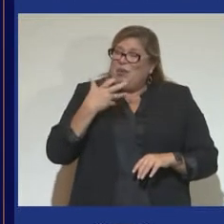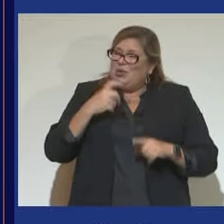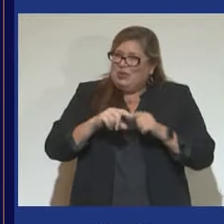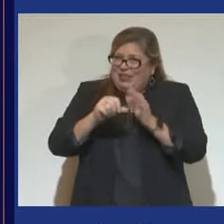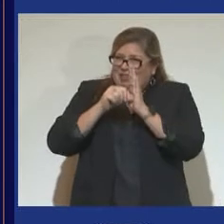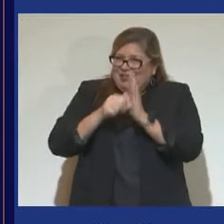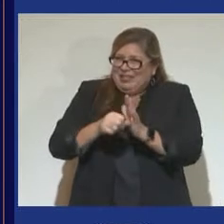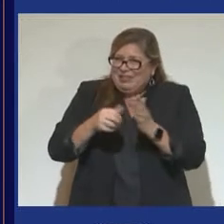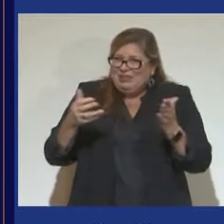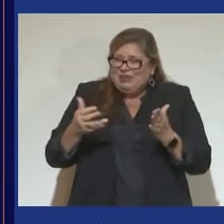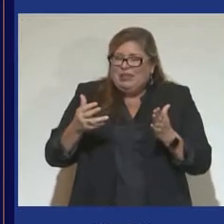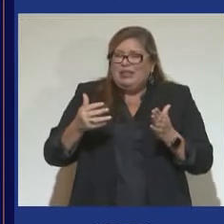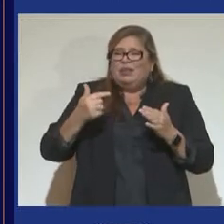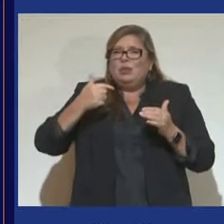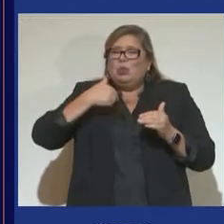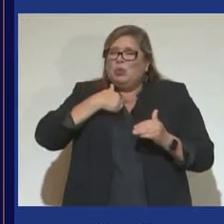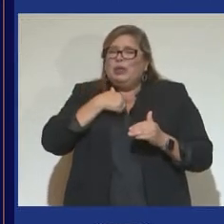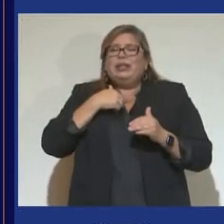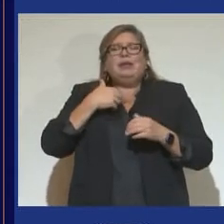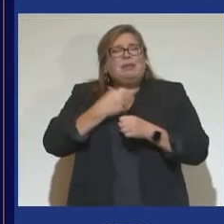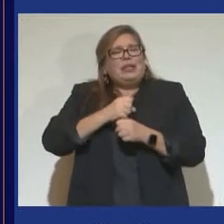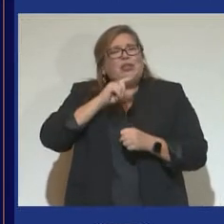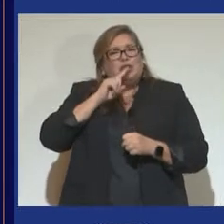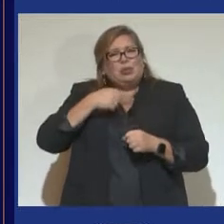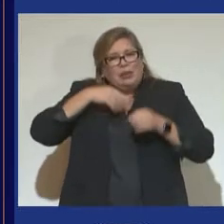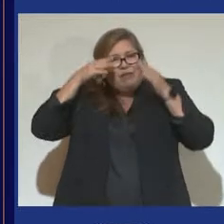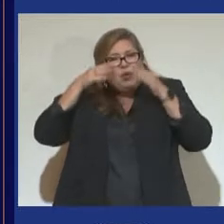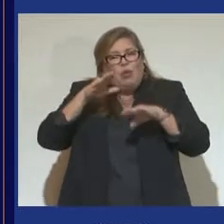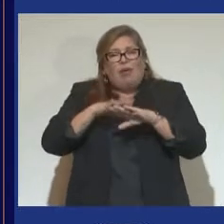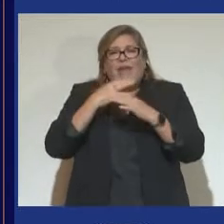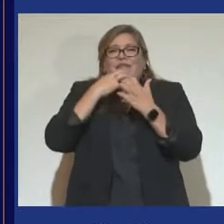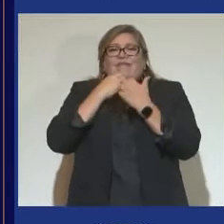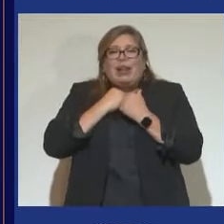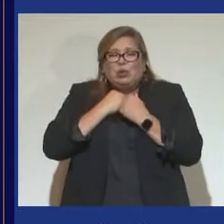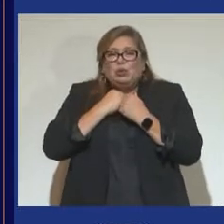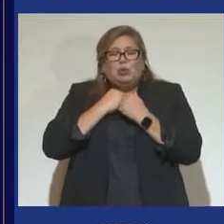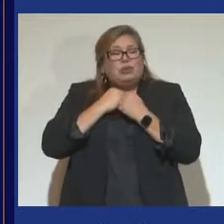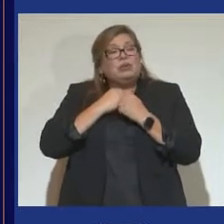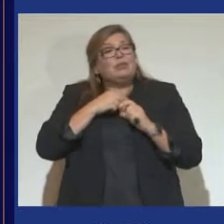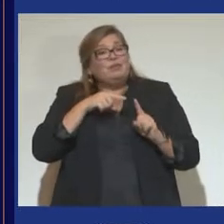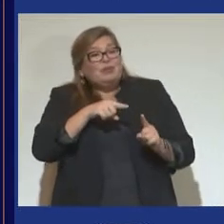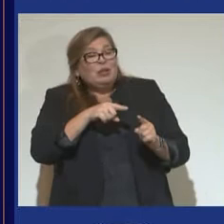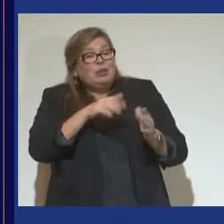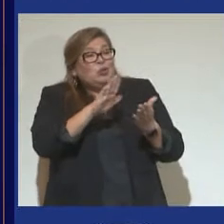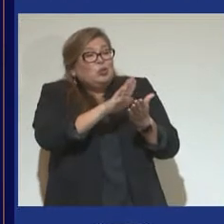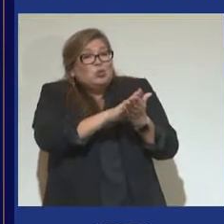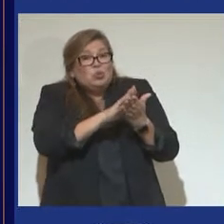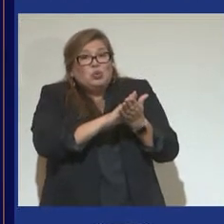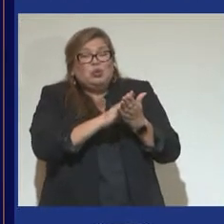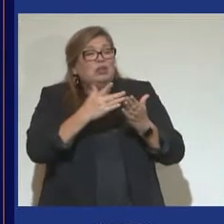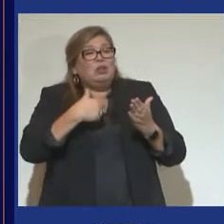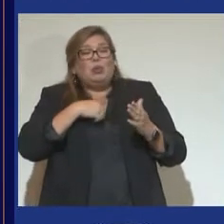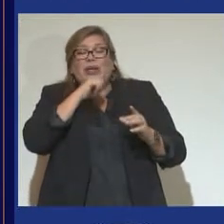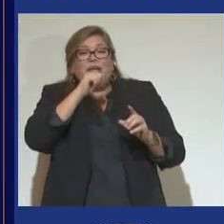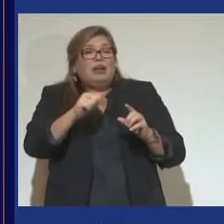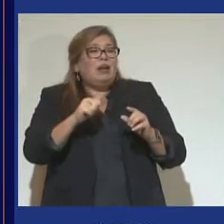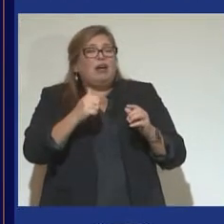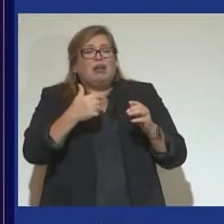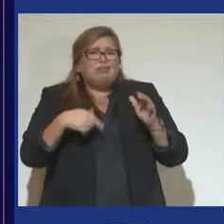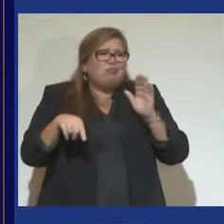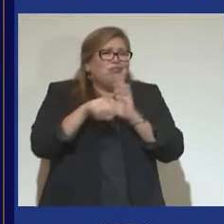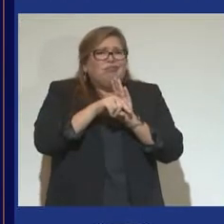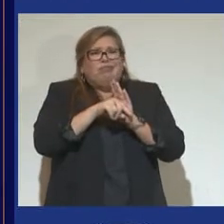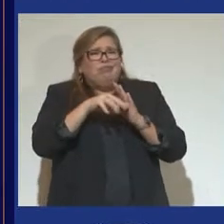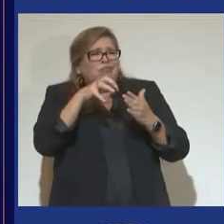por eso quiero enfatizar esta noción de los valores es que no creamos impacto sobre el sistema de educación de